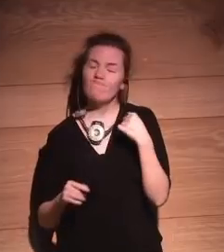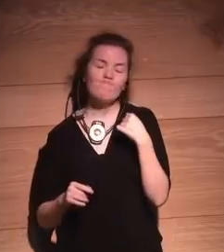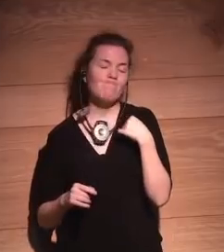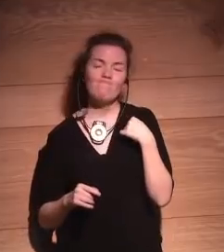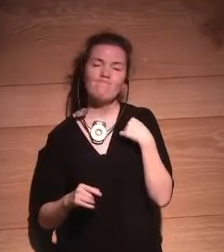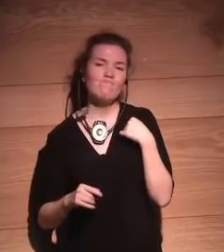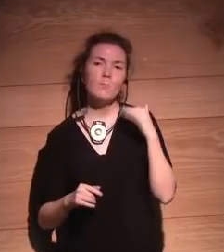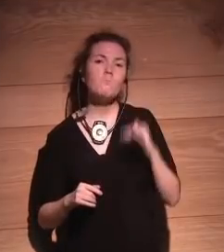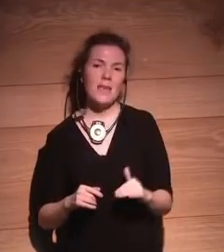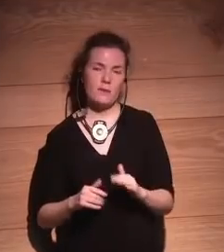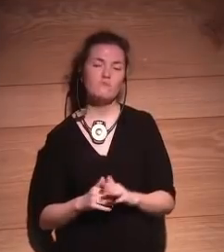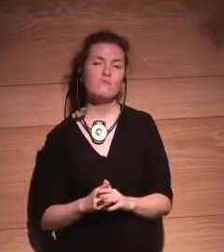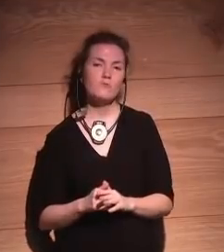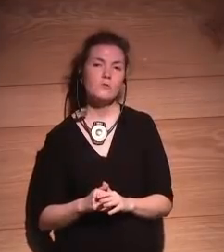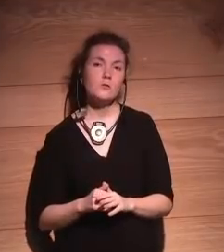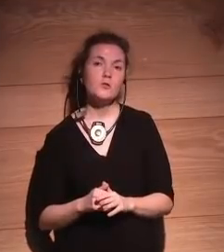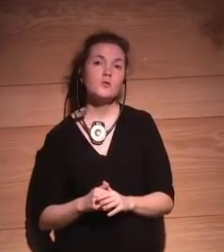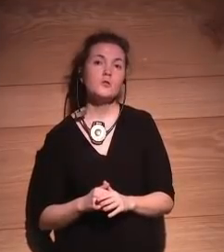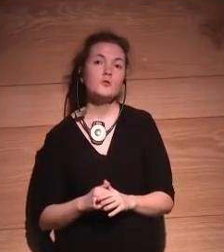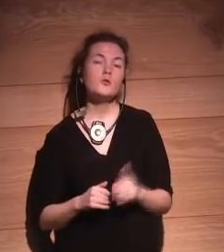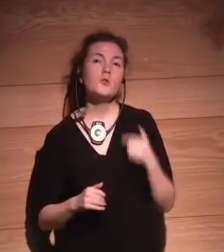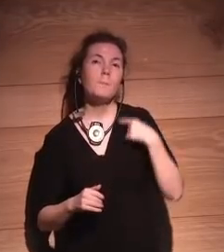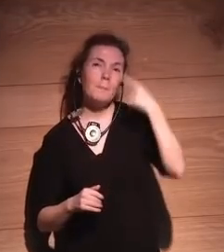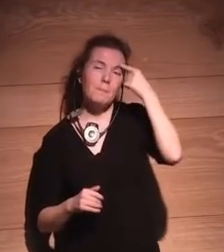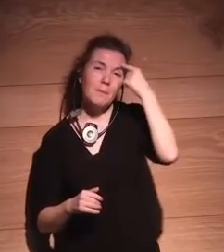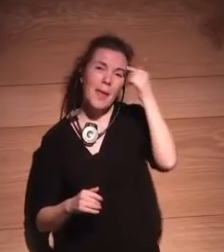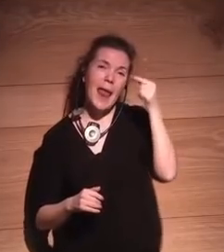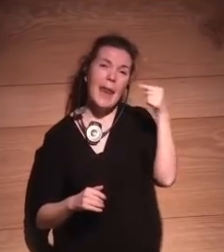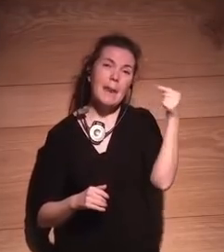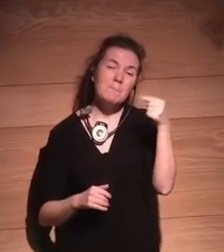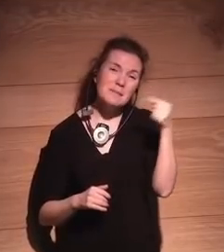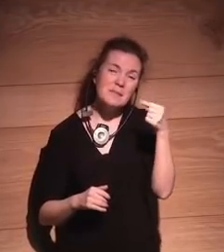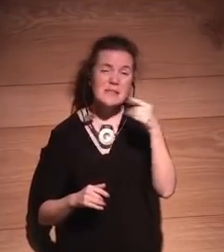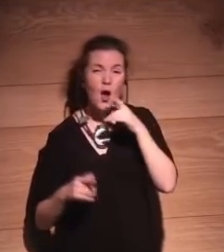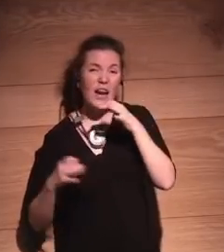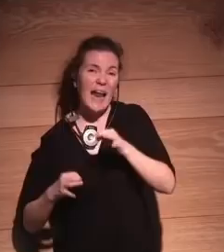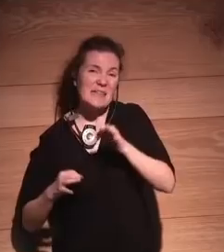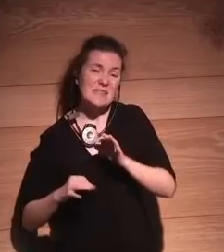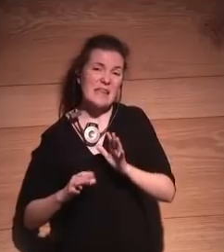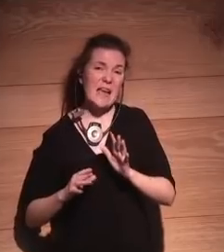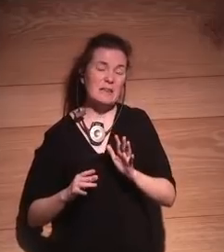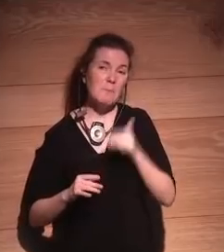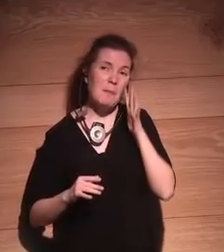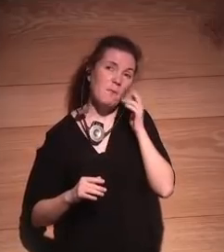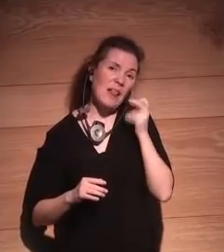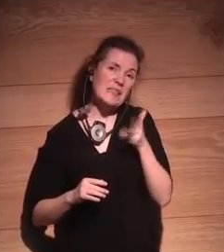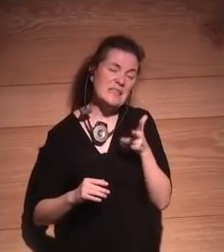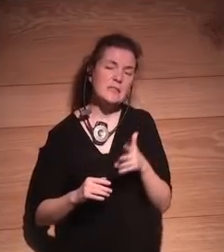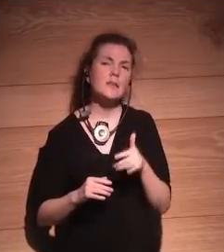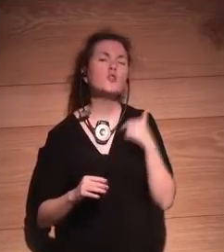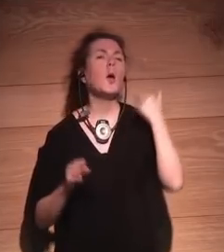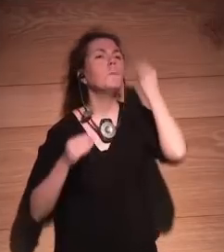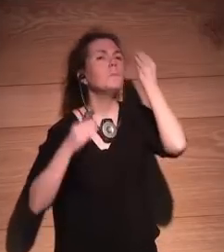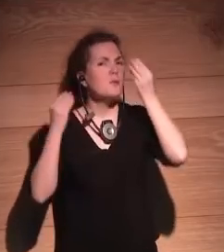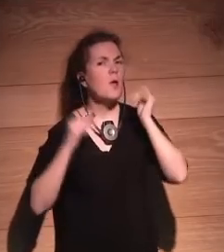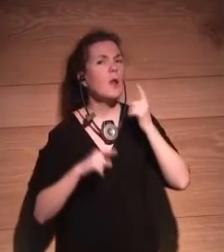soy tan optimista. Creo que el pesimista era el realista, ¿no? Era algo así el chiste. Entonces, vamos a ver, sí que creo, obviamente, que hay